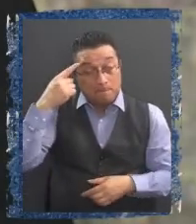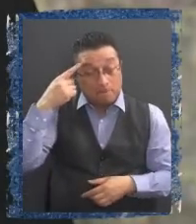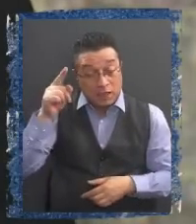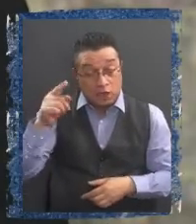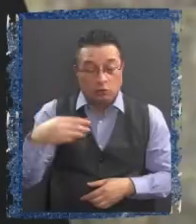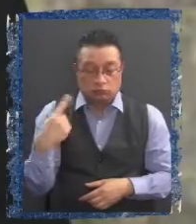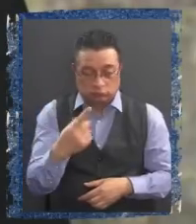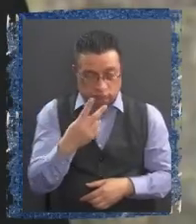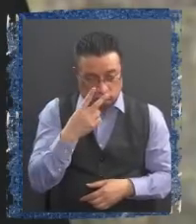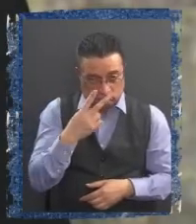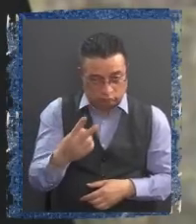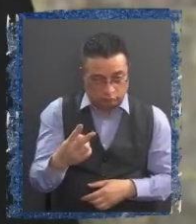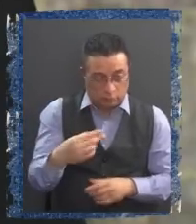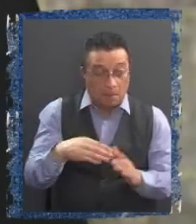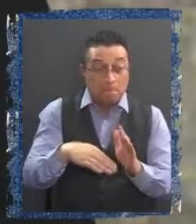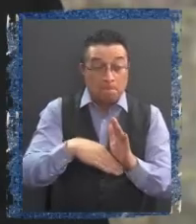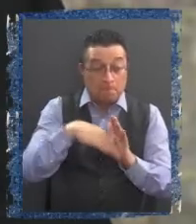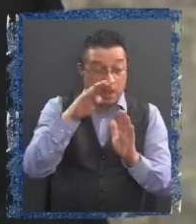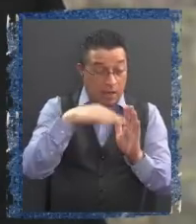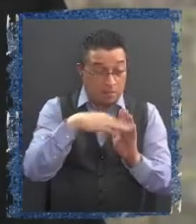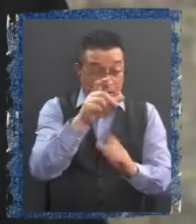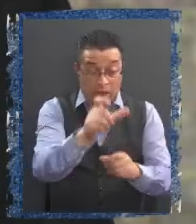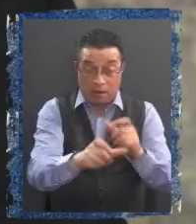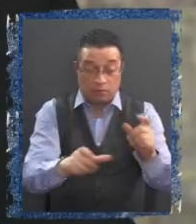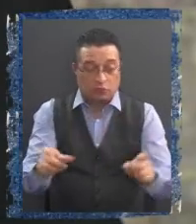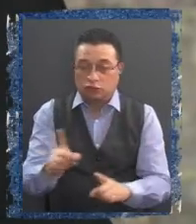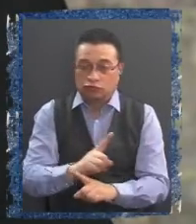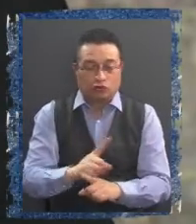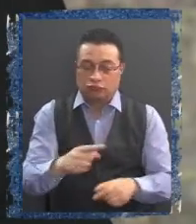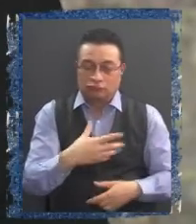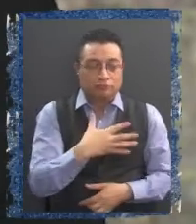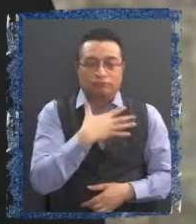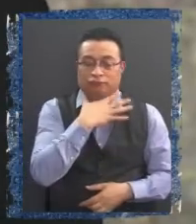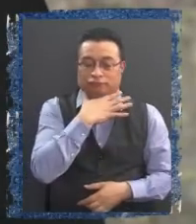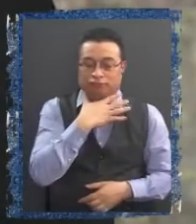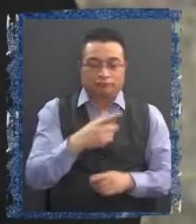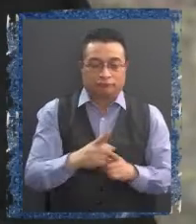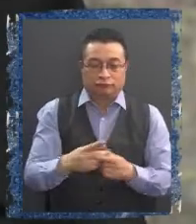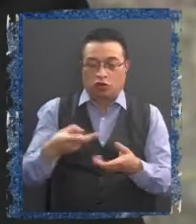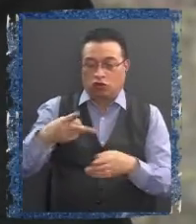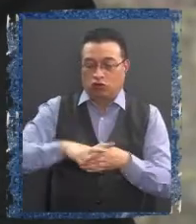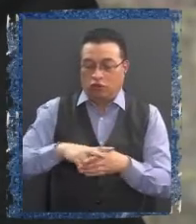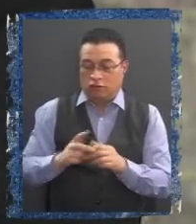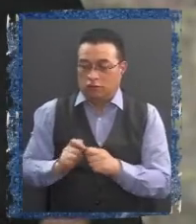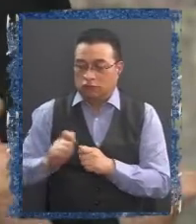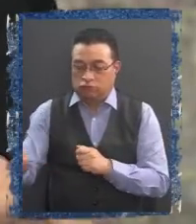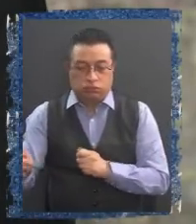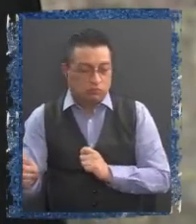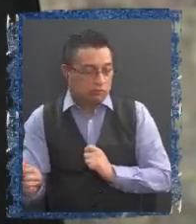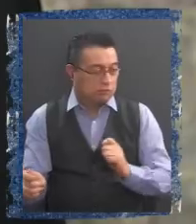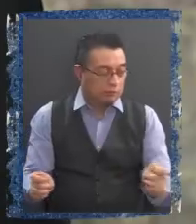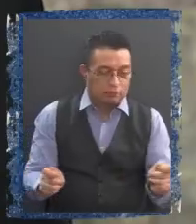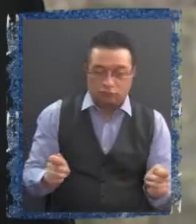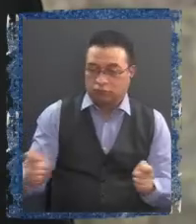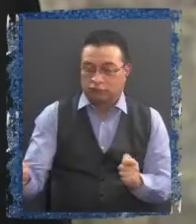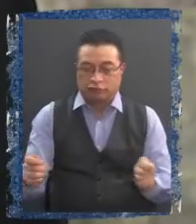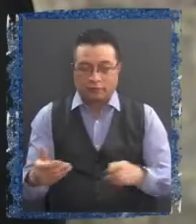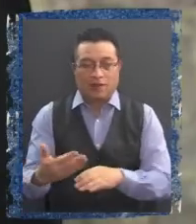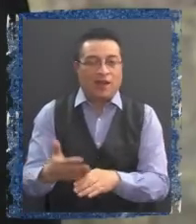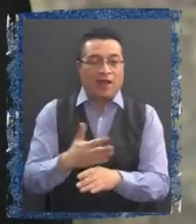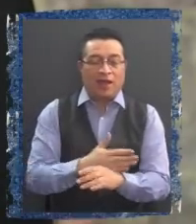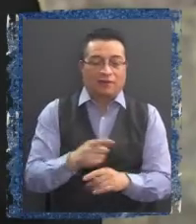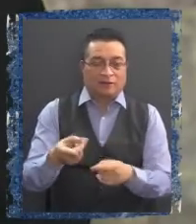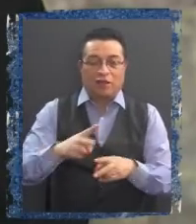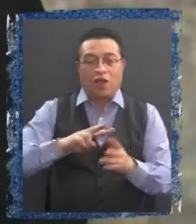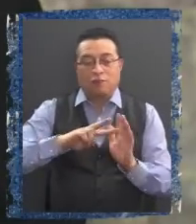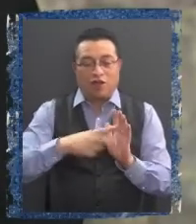que la amplia mayoría de las personas no va a ser capaz de duplicar la cobertura que tenía anteriormente a la